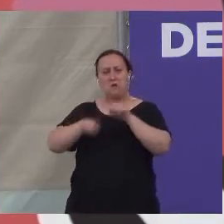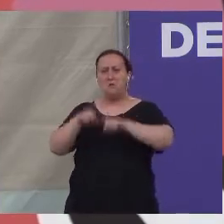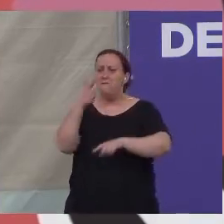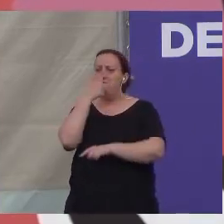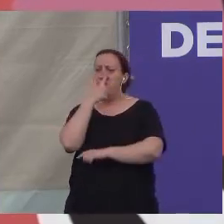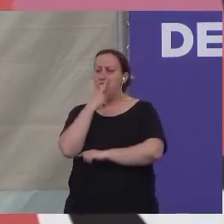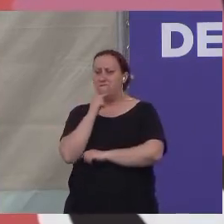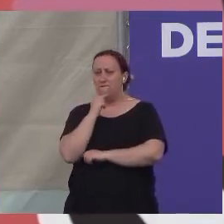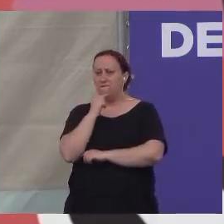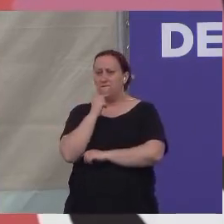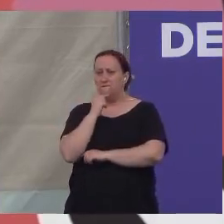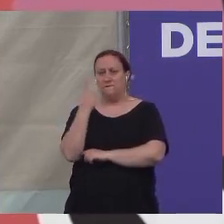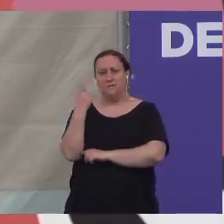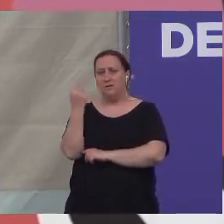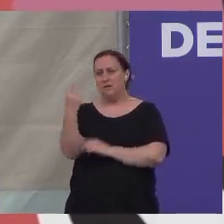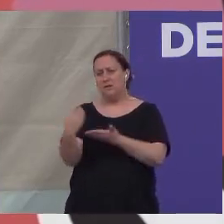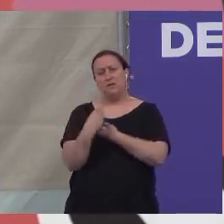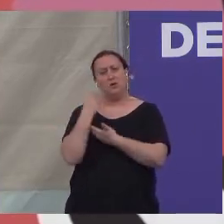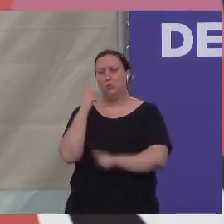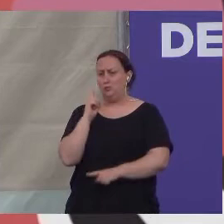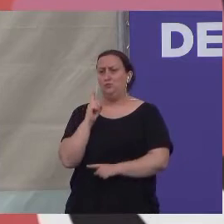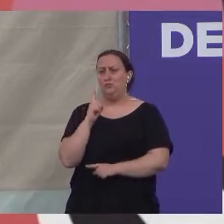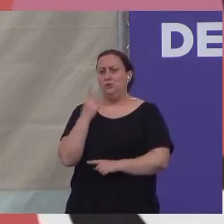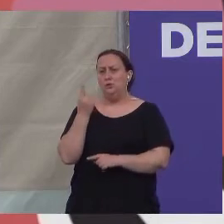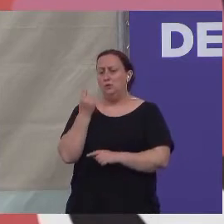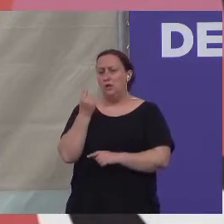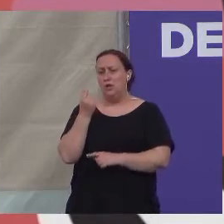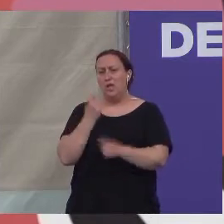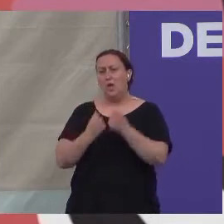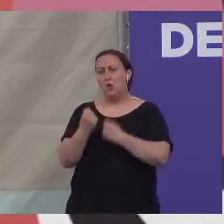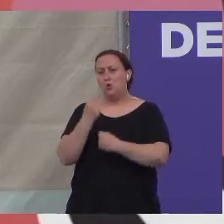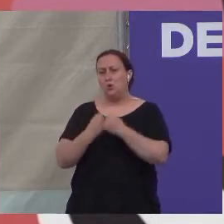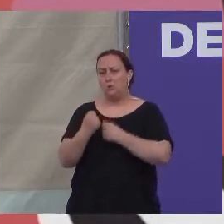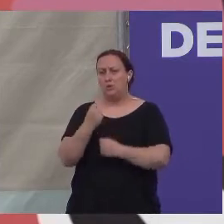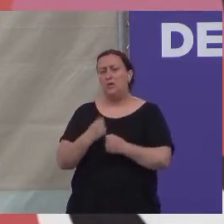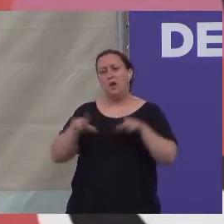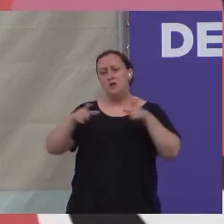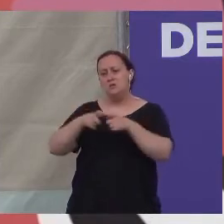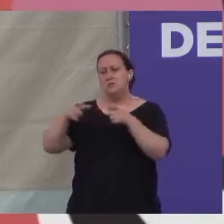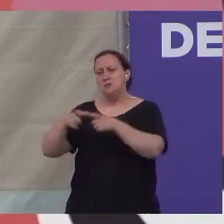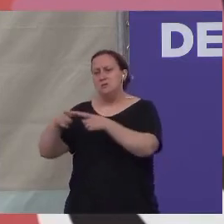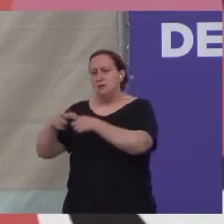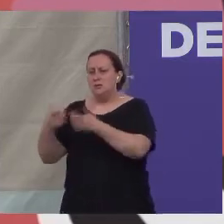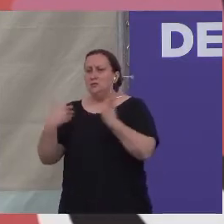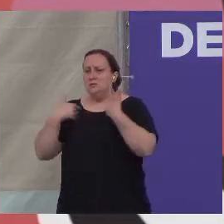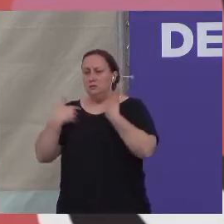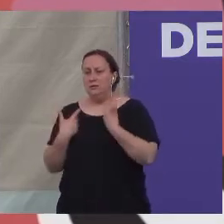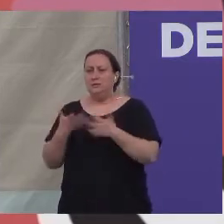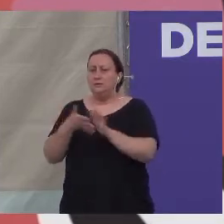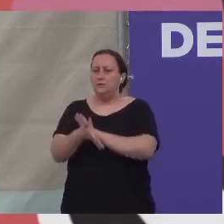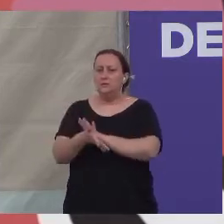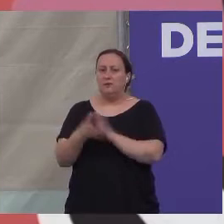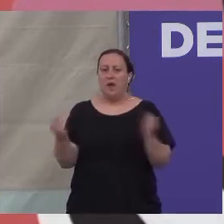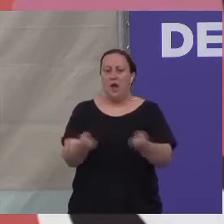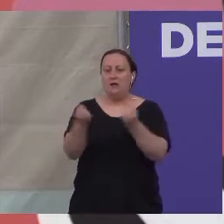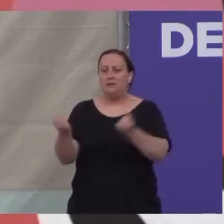implantación. Necesitamos financiación. El peso económico ha recaído sobre los círculos desde el primer día. Eso limita las acciones que podemos llevar